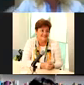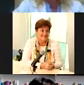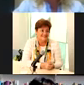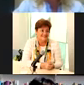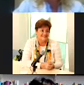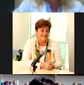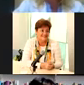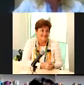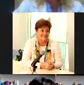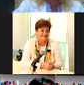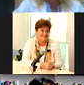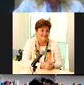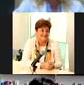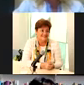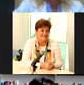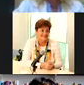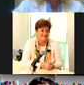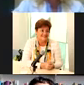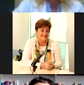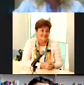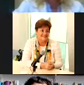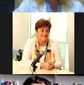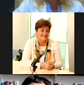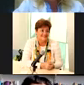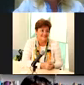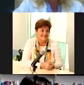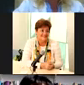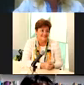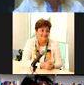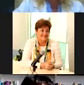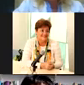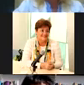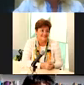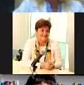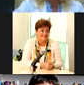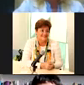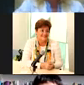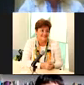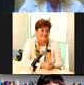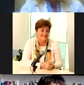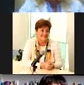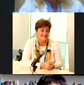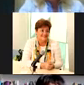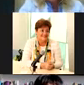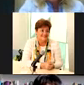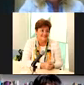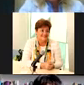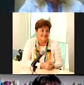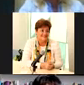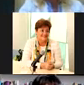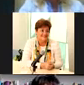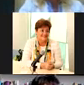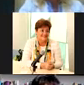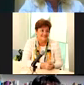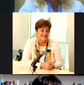FUSA, investigación clínica y demás, los agrupamos dentro de 5 objetivos. Uno, y